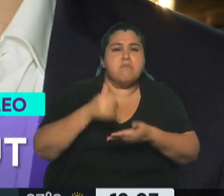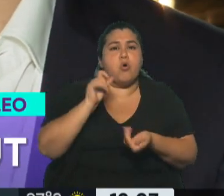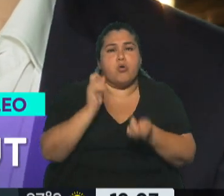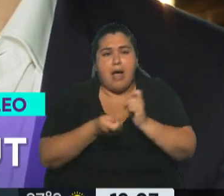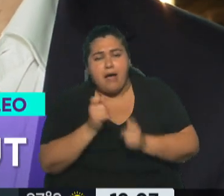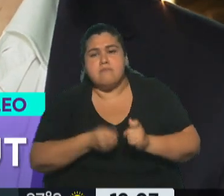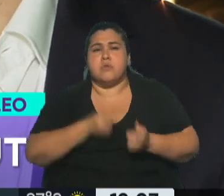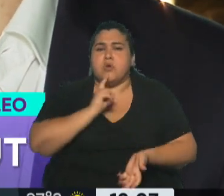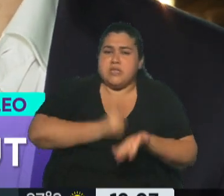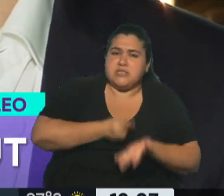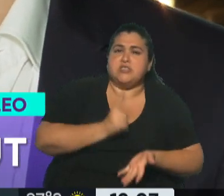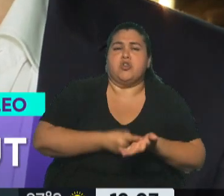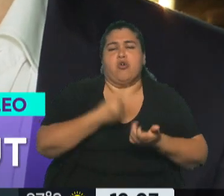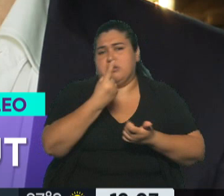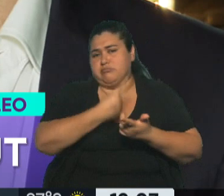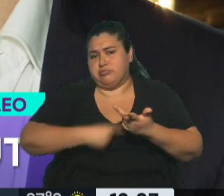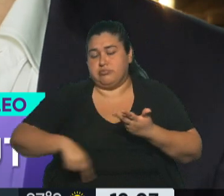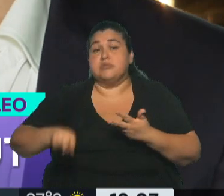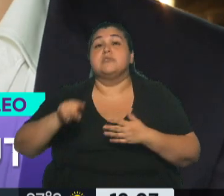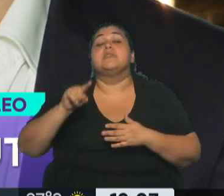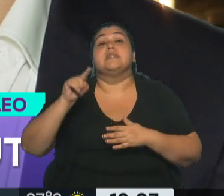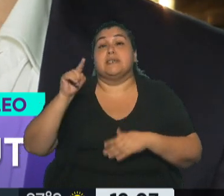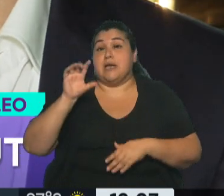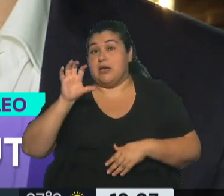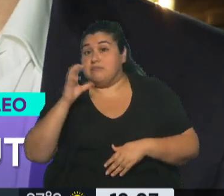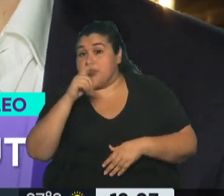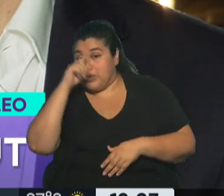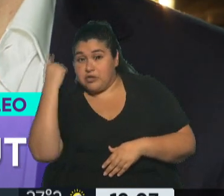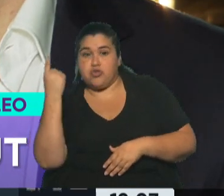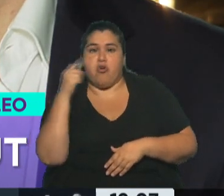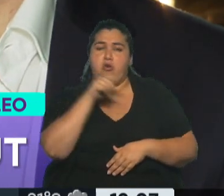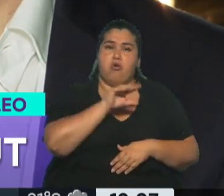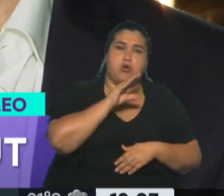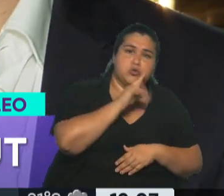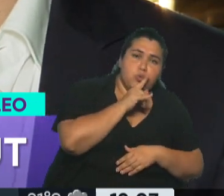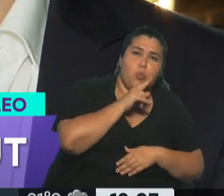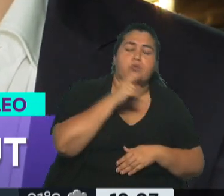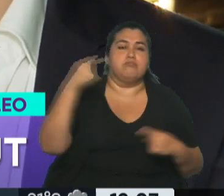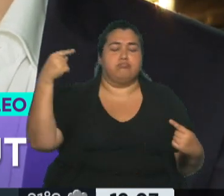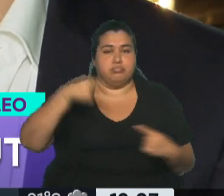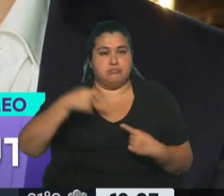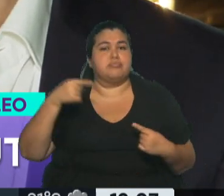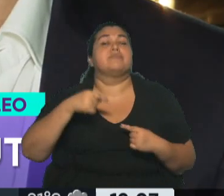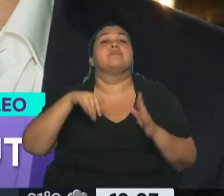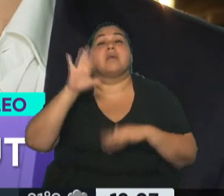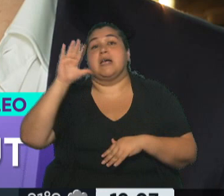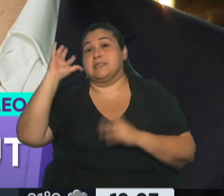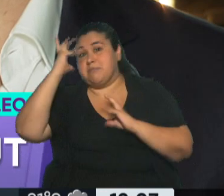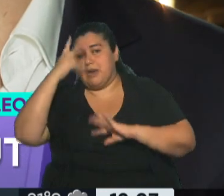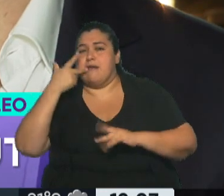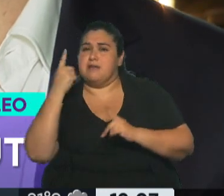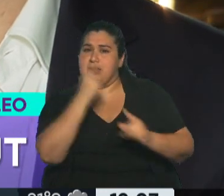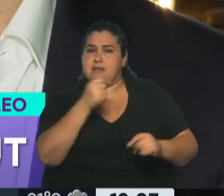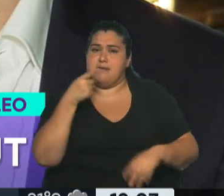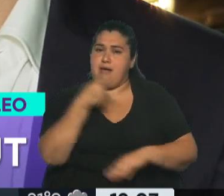y la entre la casa rosada chubut que sigue escalando mi ley redobla las críticas hacia el gobernador Ignacio Torres